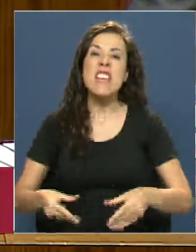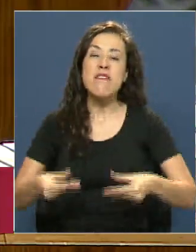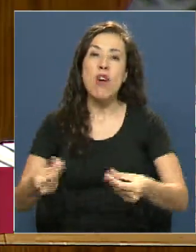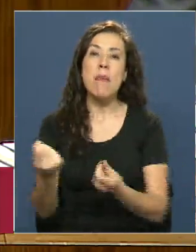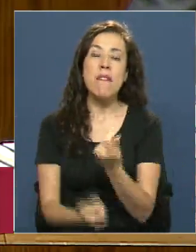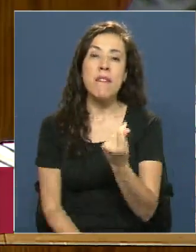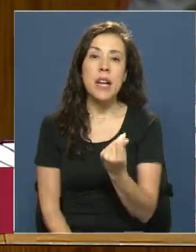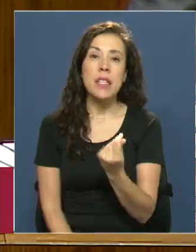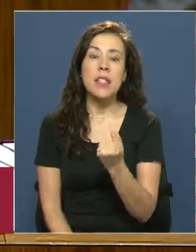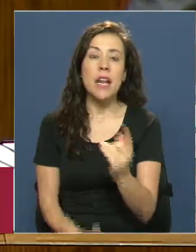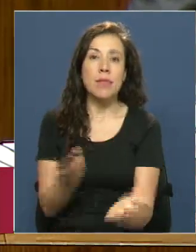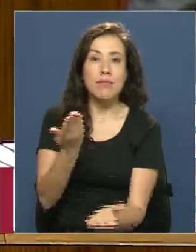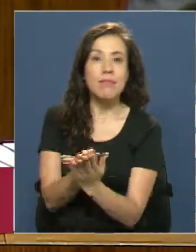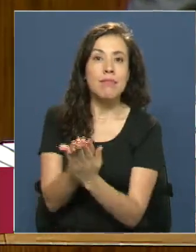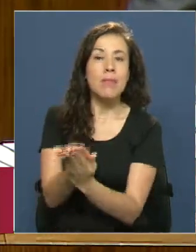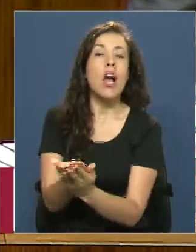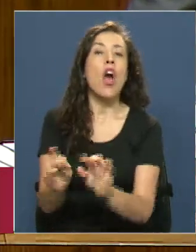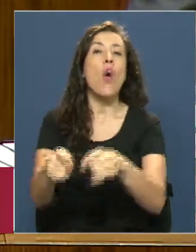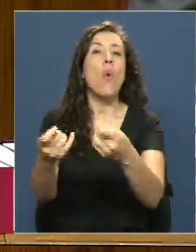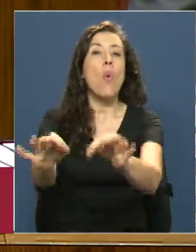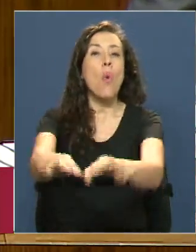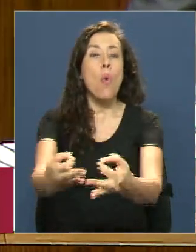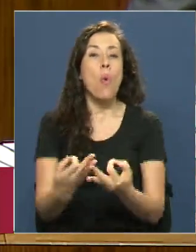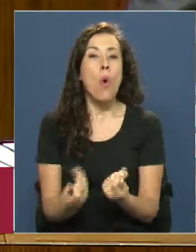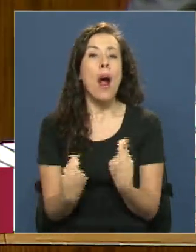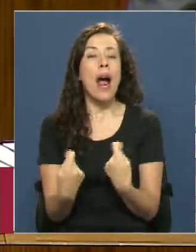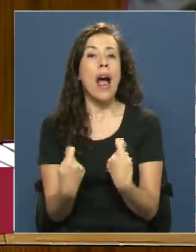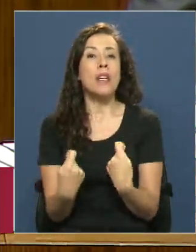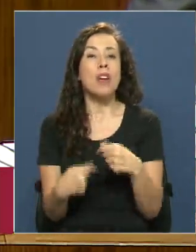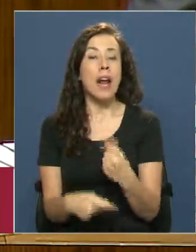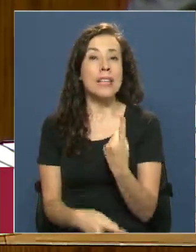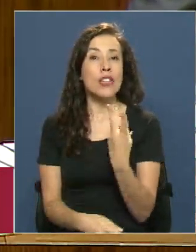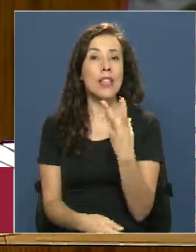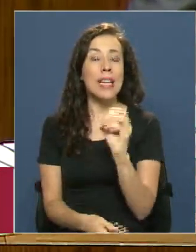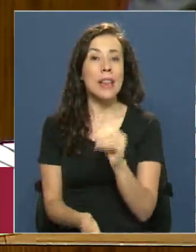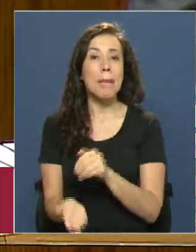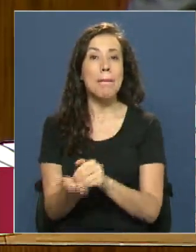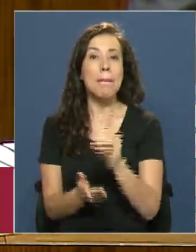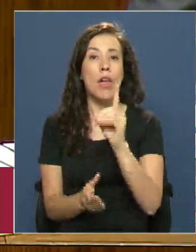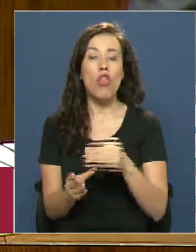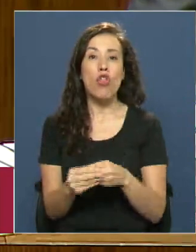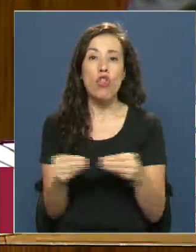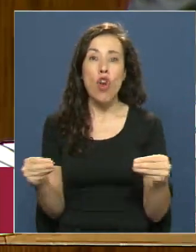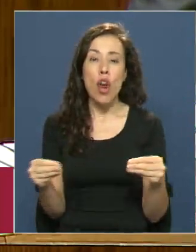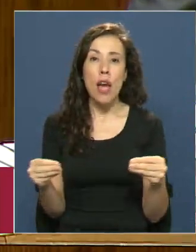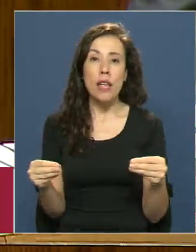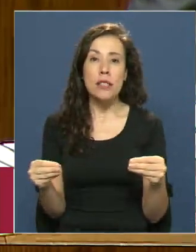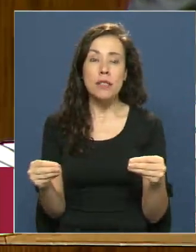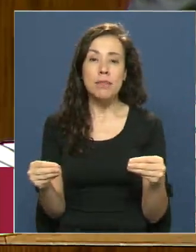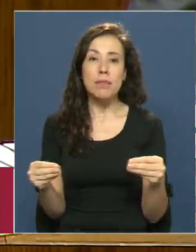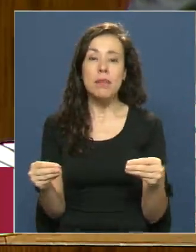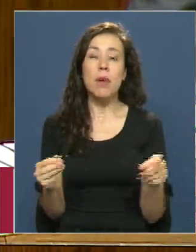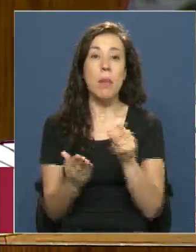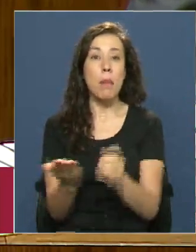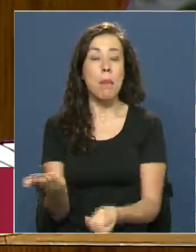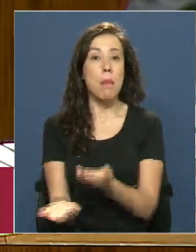ese informe financiero va a indicar la suma en cuestión. En este caso son 130 millones de dólares. Por lo tanto, ante la propuesta que se ha hecho de